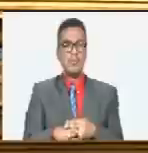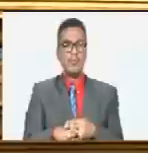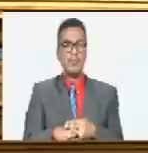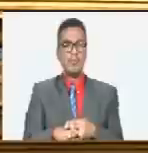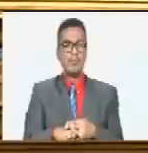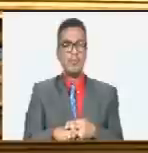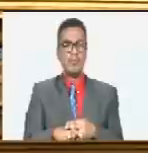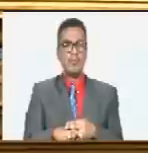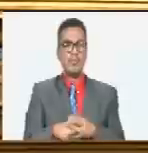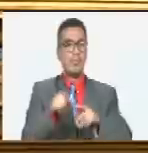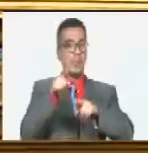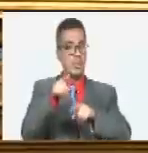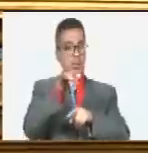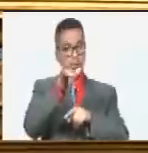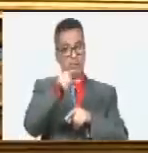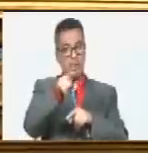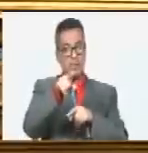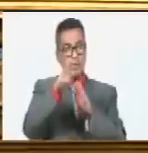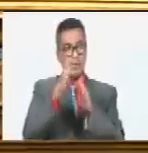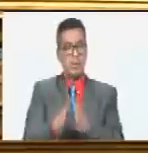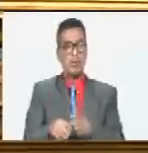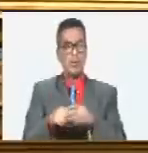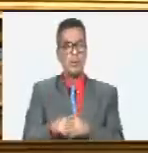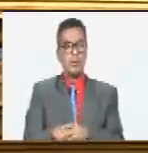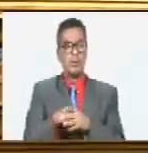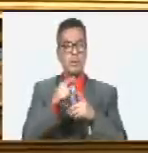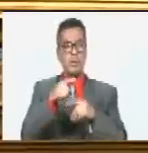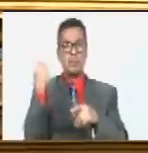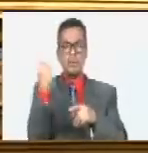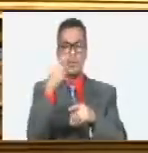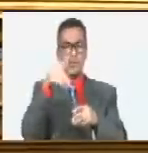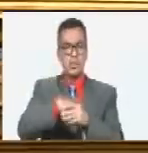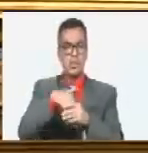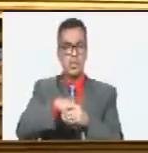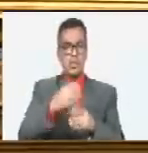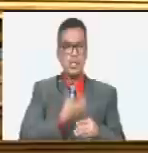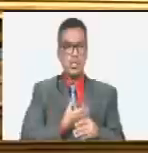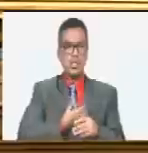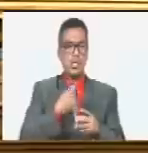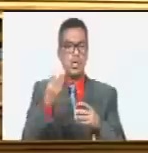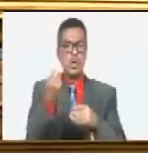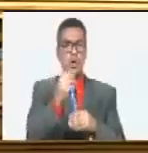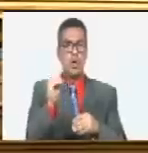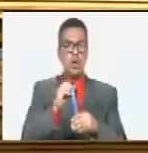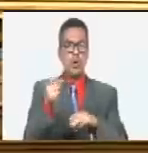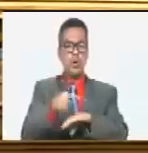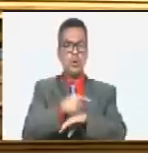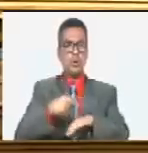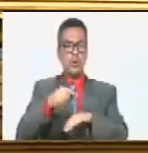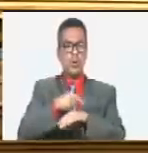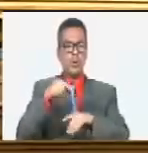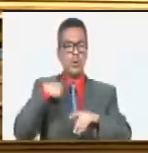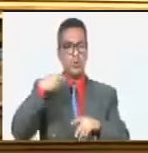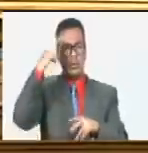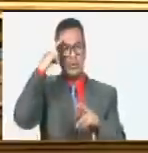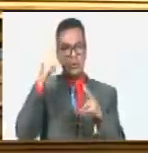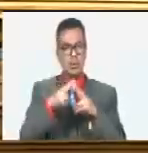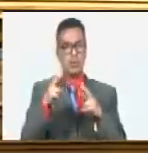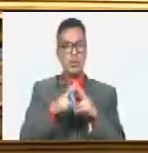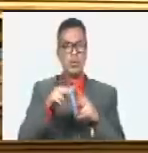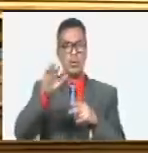Esos mismos que cuando eran electos alcaldes o gobernadores, así reconozco el resultado, fui electo alcalde